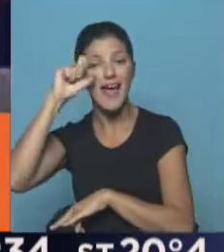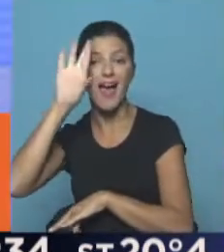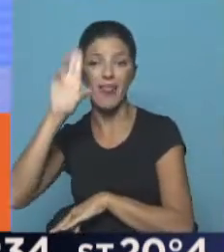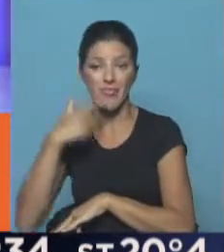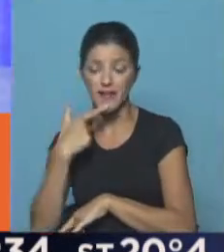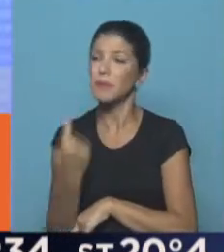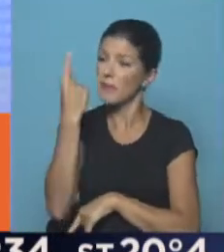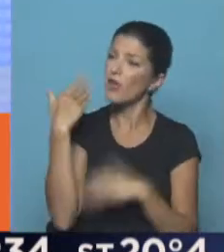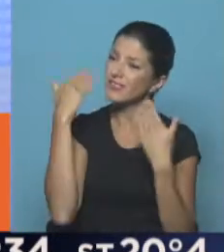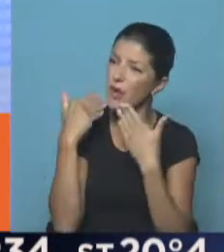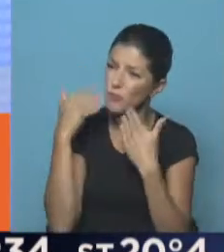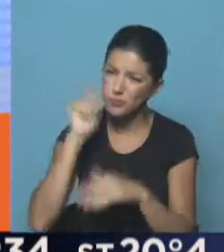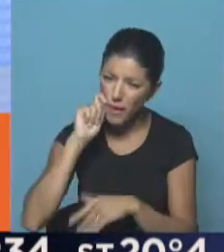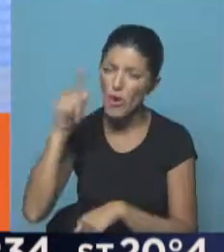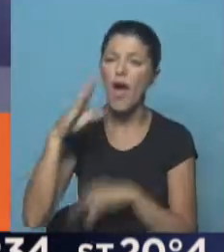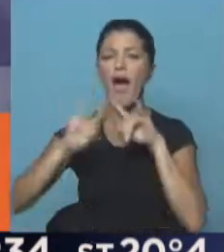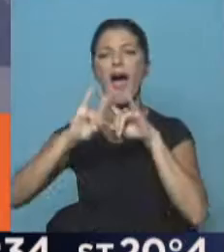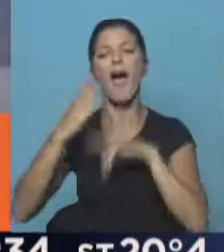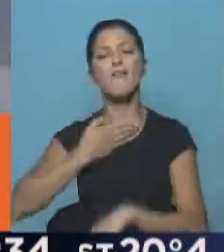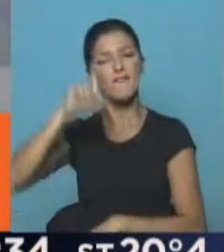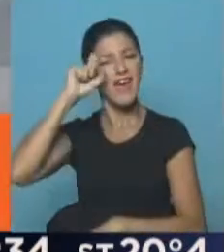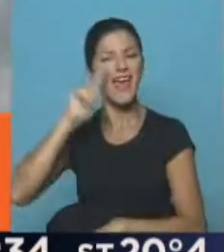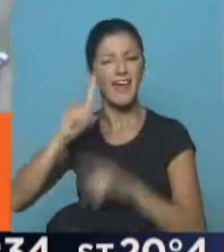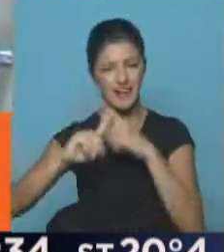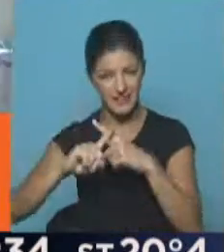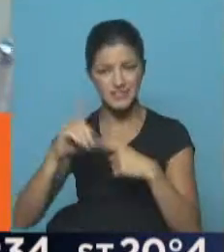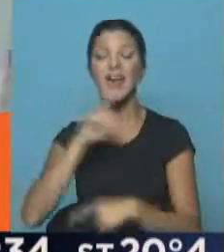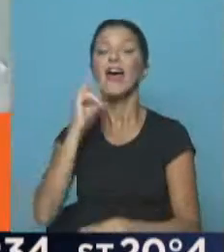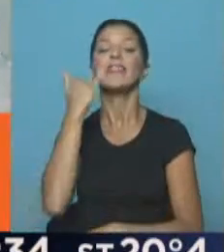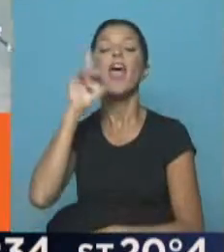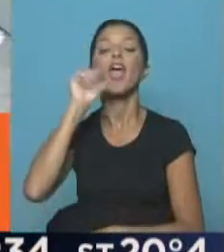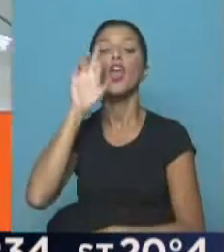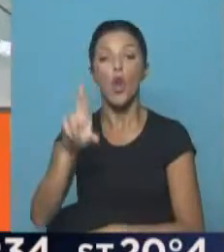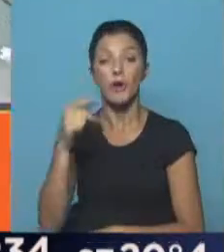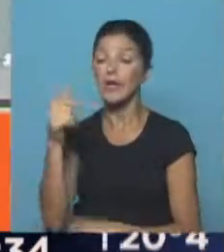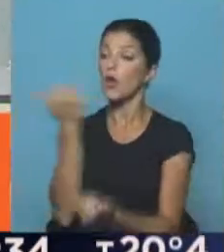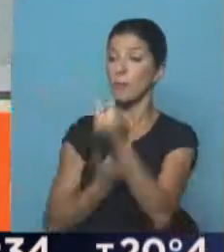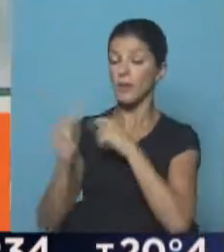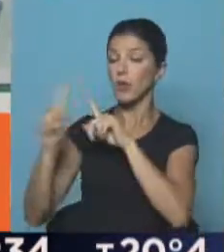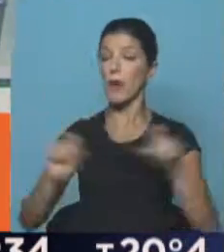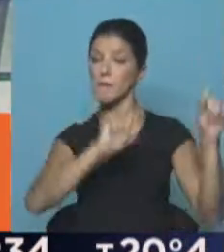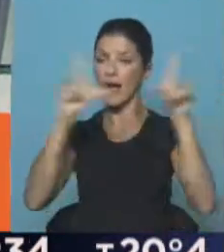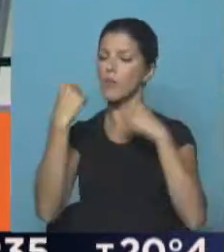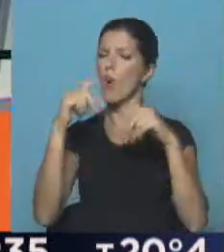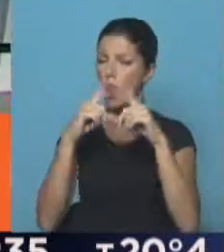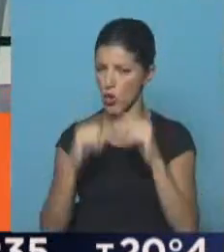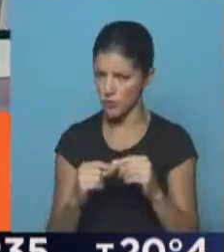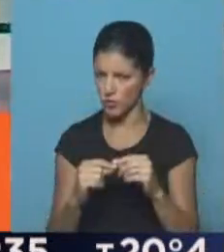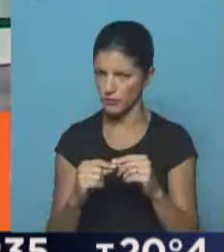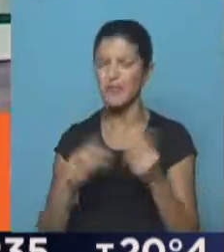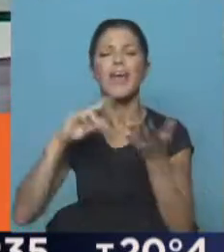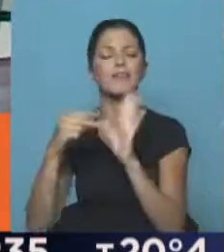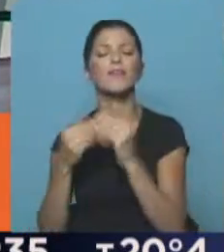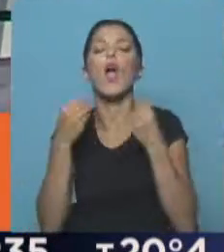Félix Taylor y también viendo las placas que nos cuentan un poco precisamente cuáles fueron estos números de los que estamos hablando, es decir, cómo fueron